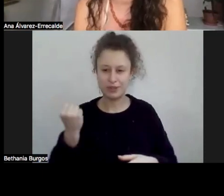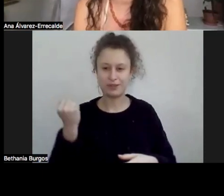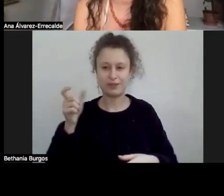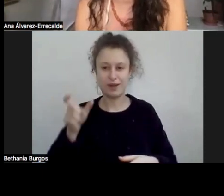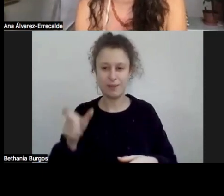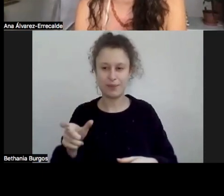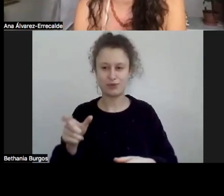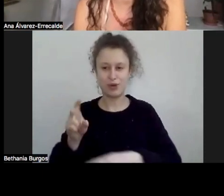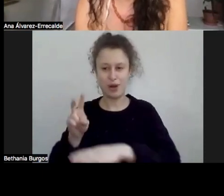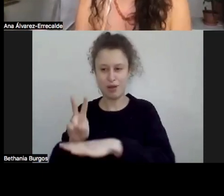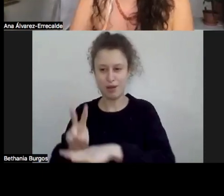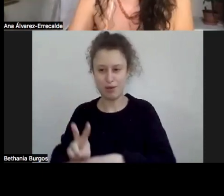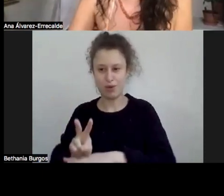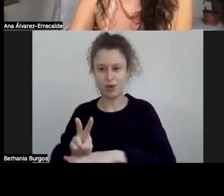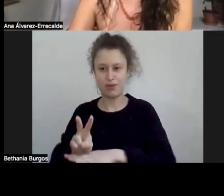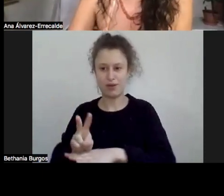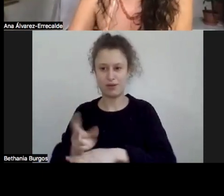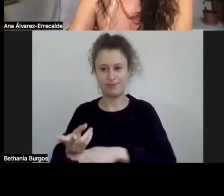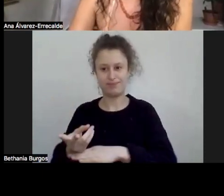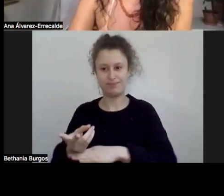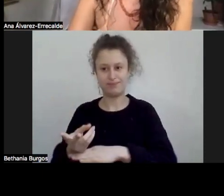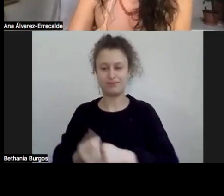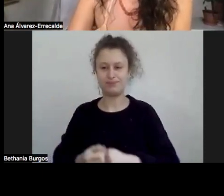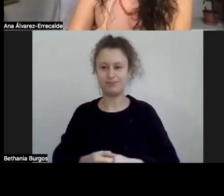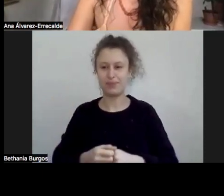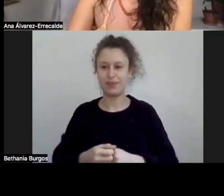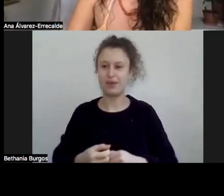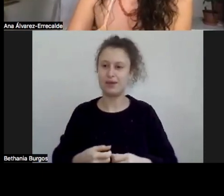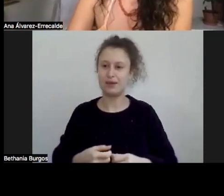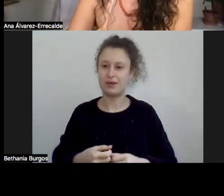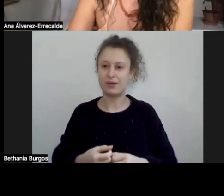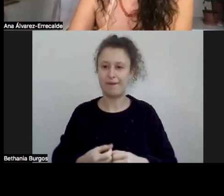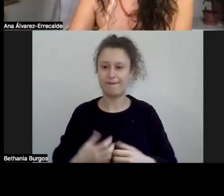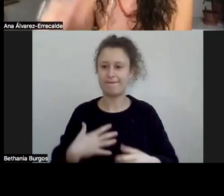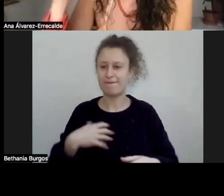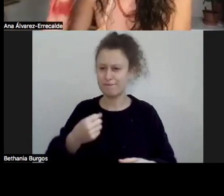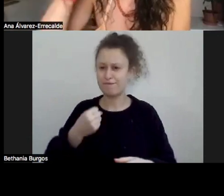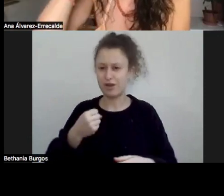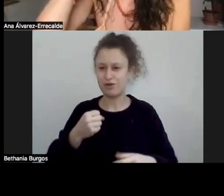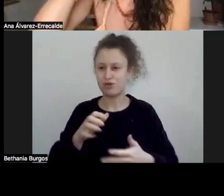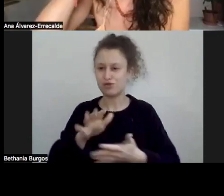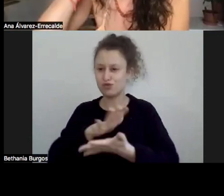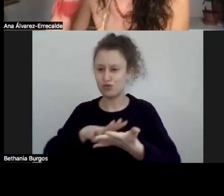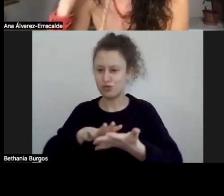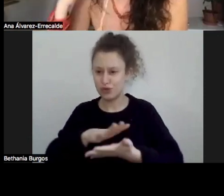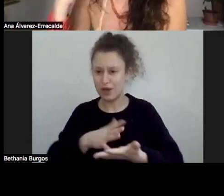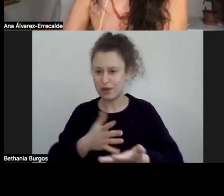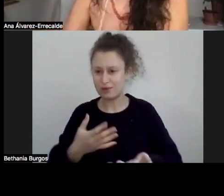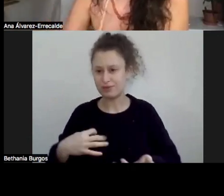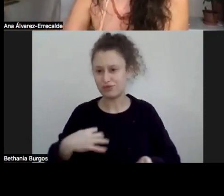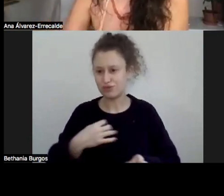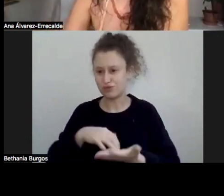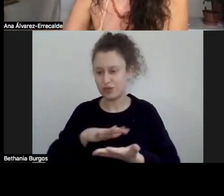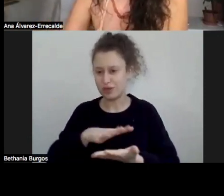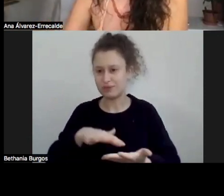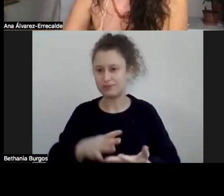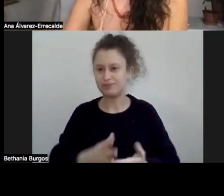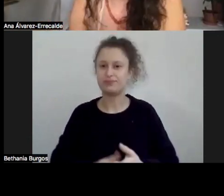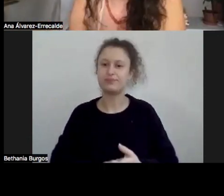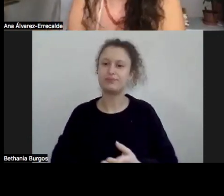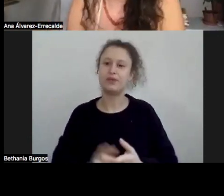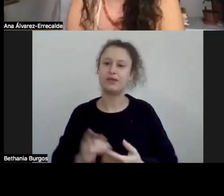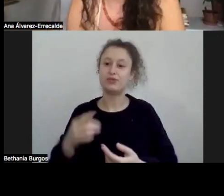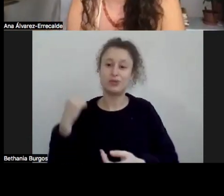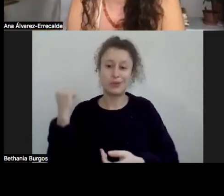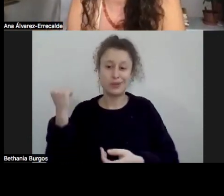poco se tiene en cuenta a los y las cuidadoras. Esto es una de las cosas que me importa mucho, porque una de las cosas